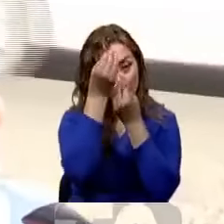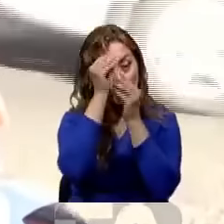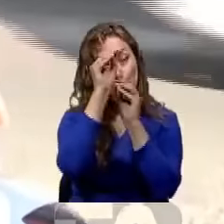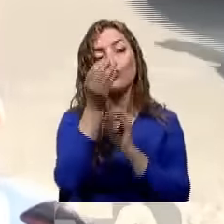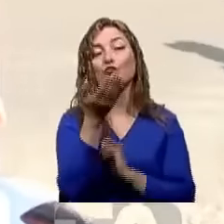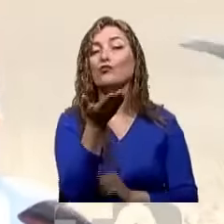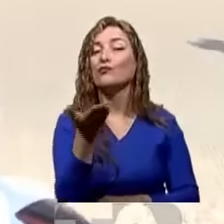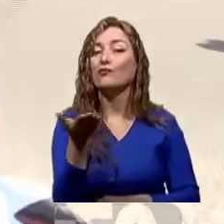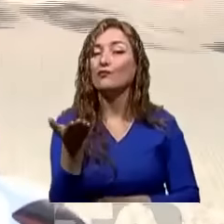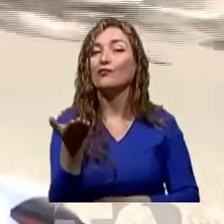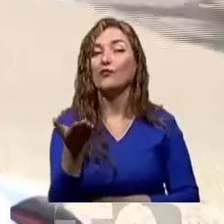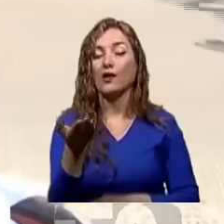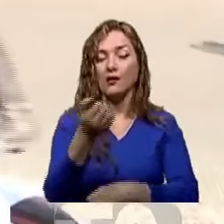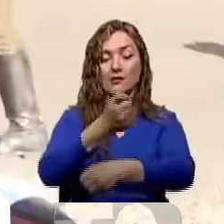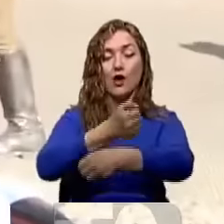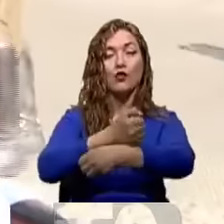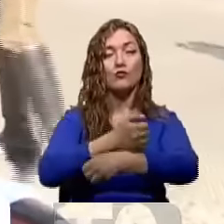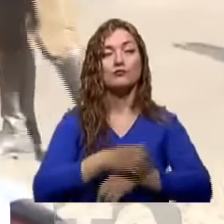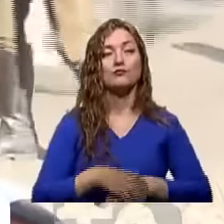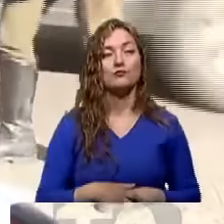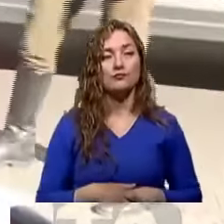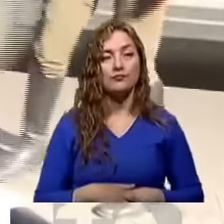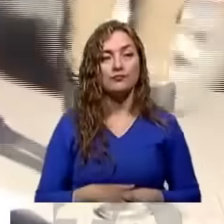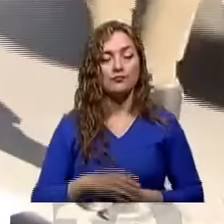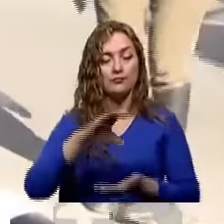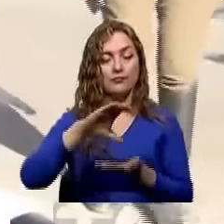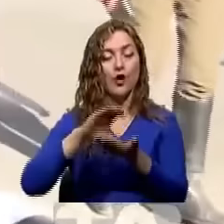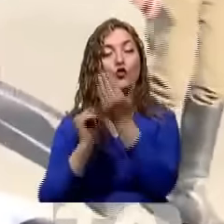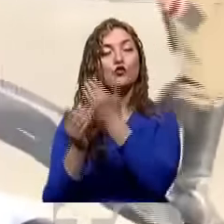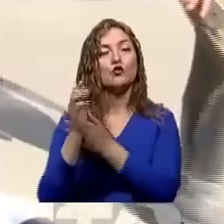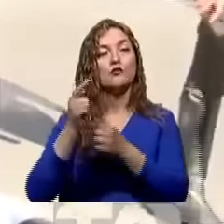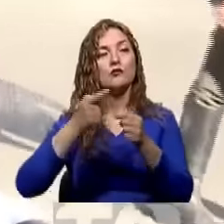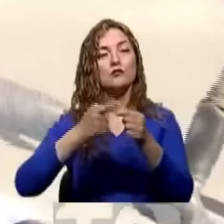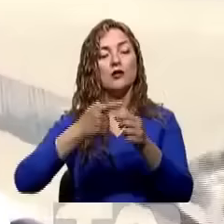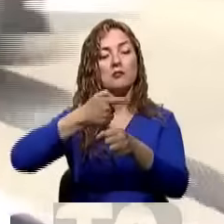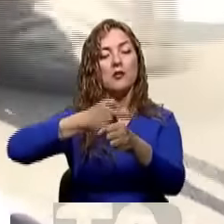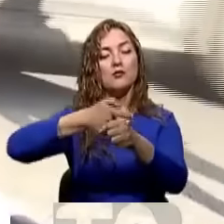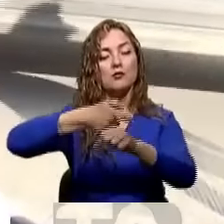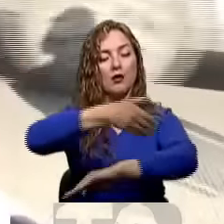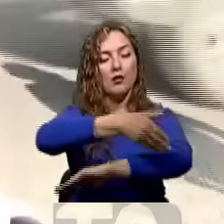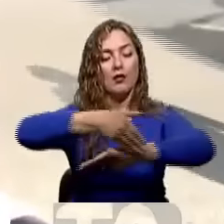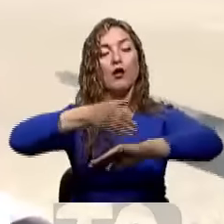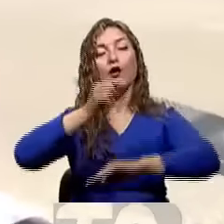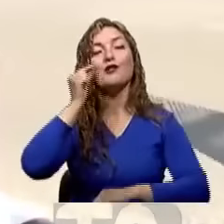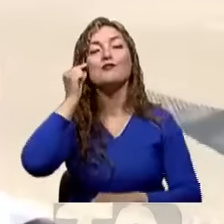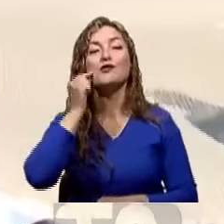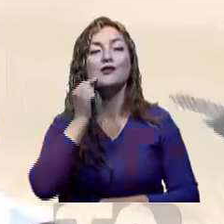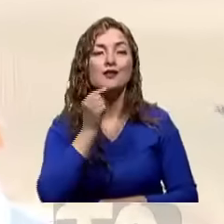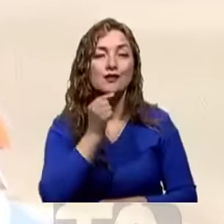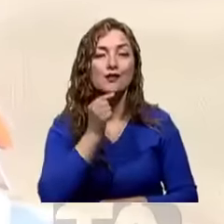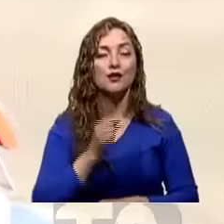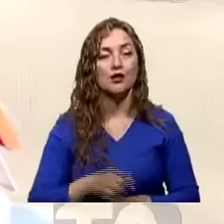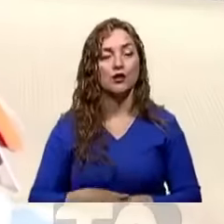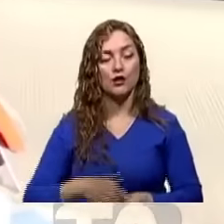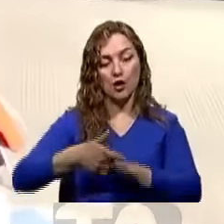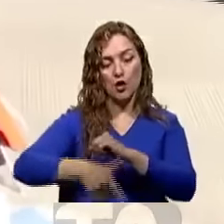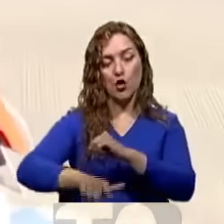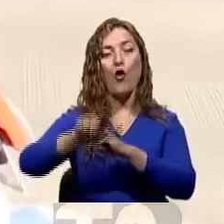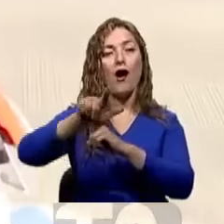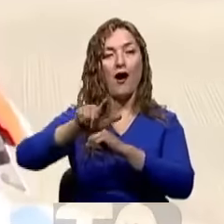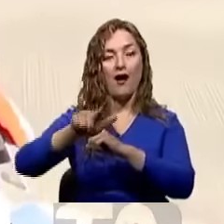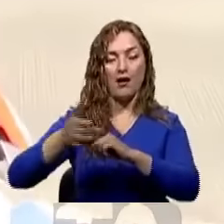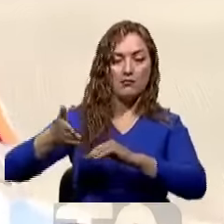a esta hora desde San Roque, en el casco colonial, específicamente sobre la avenida Mariscal Sucre y Loja, una de